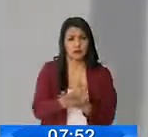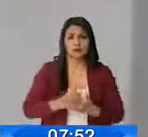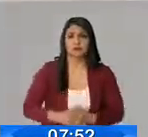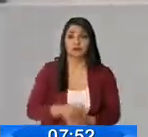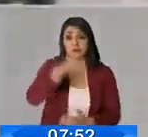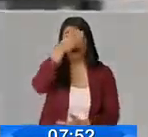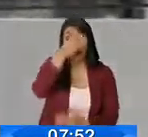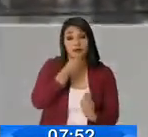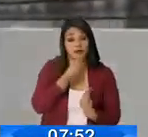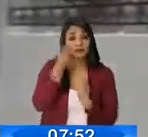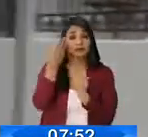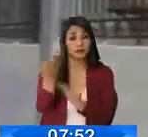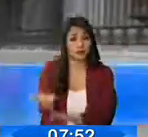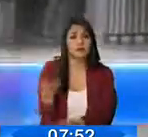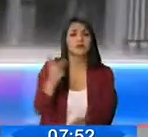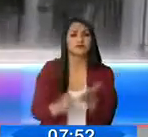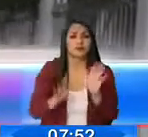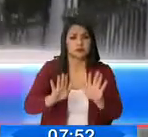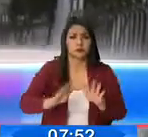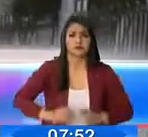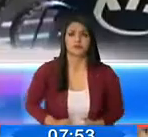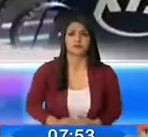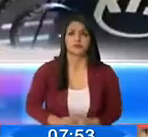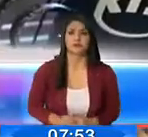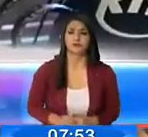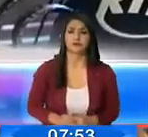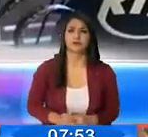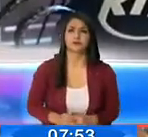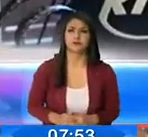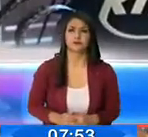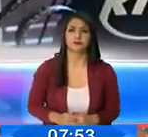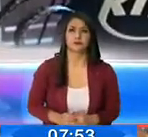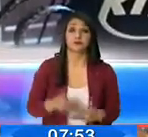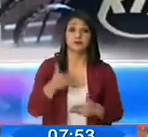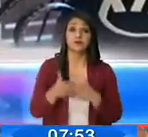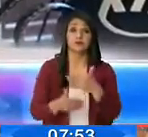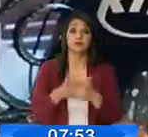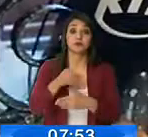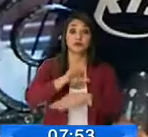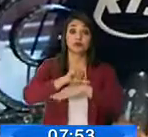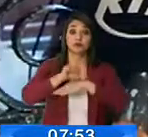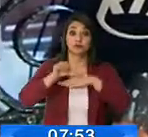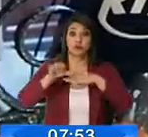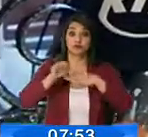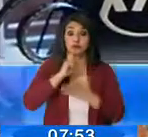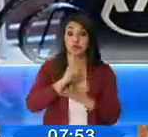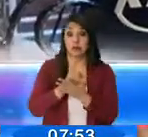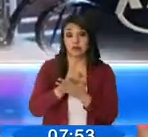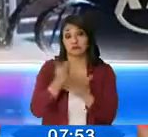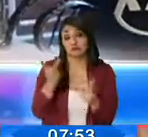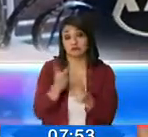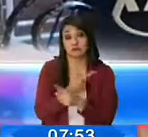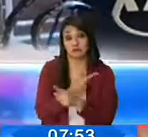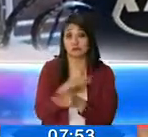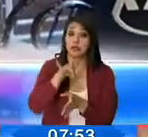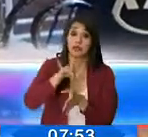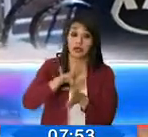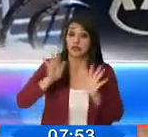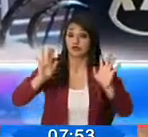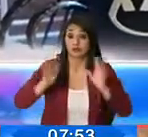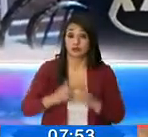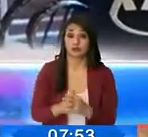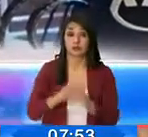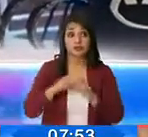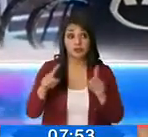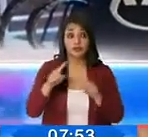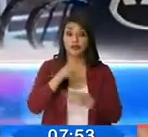clínica dieron su versión de lo ocurrido. Dentro de un procedimiento quirúrgico pueden existir riesgos. Situaciones de